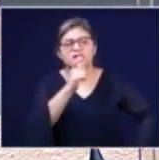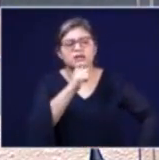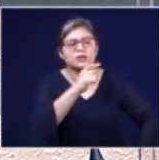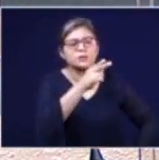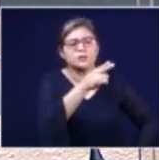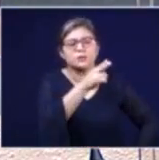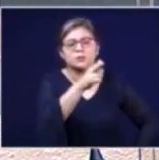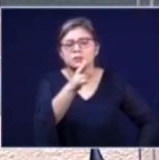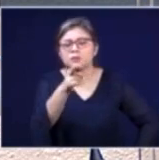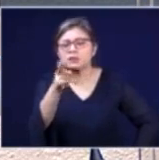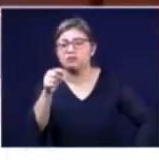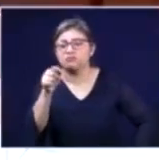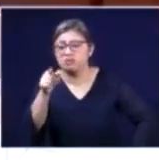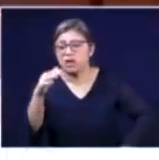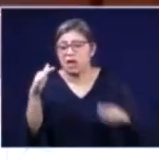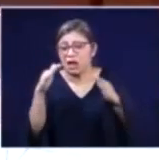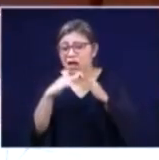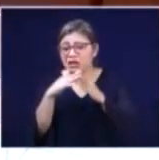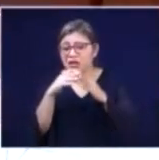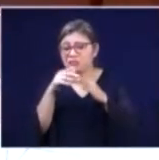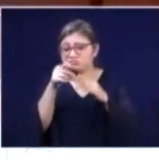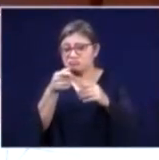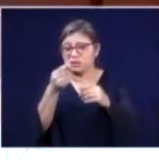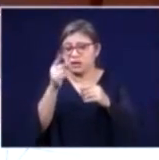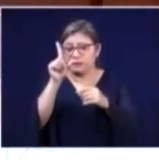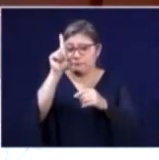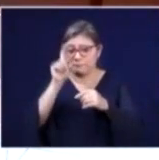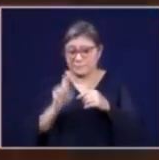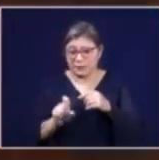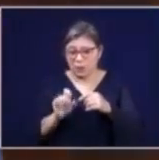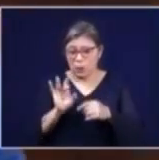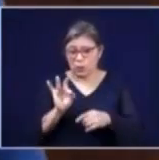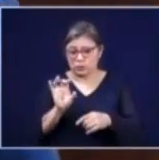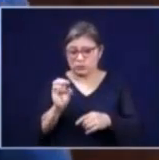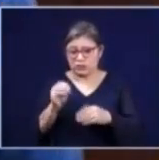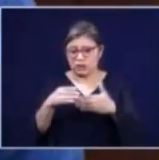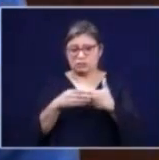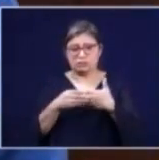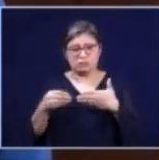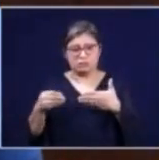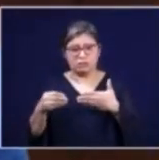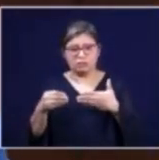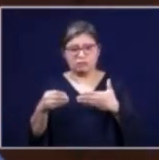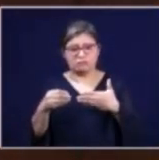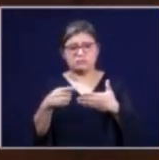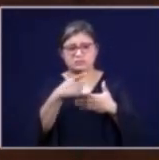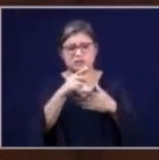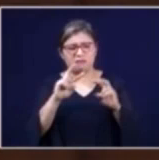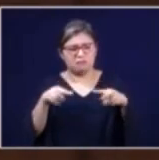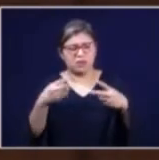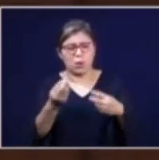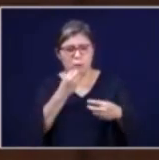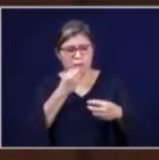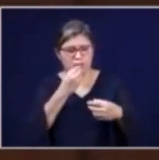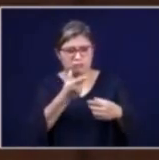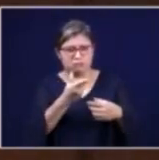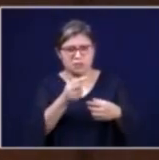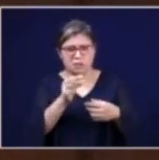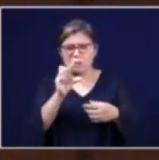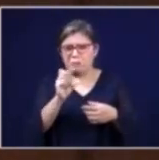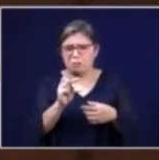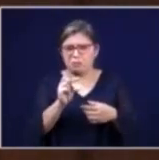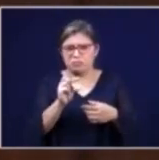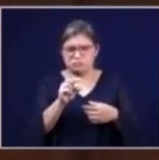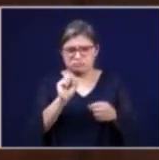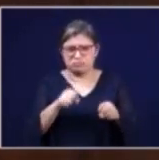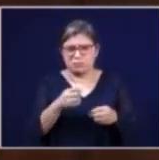100? Una persona que tiene una familia de 4 miembros. Eso es lo que el gobierno ha